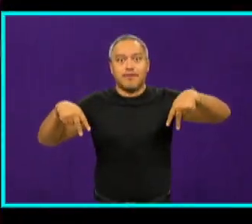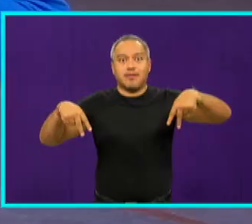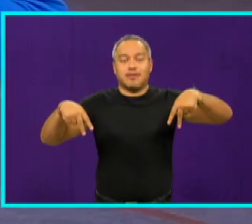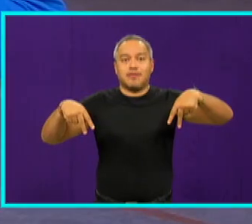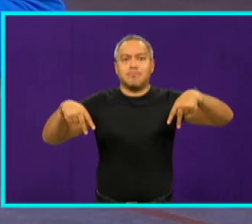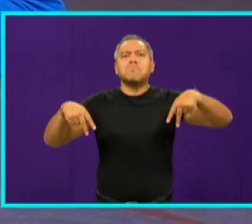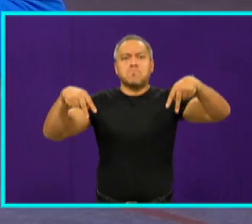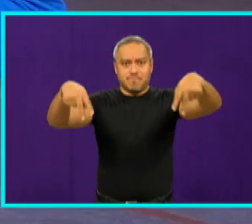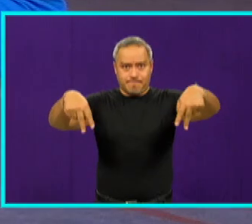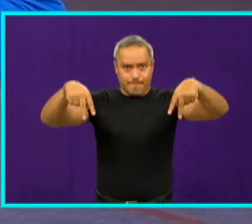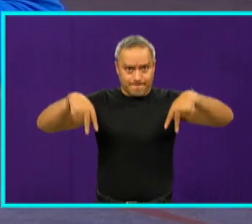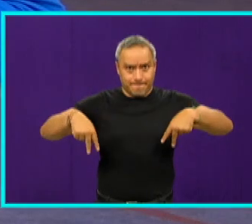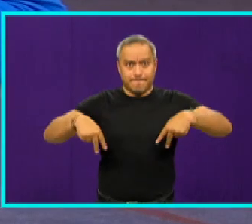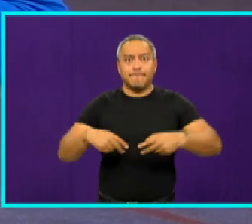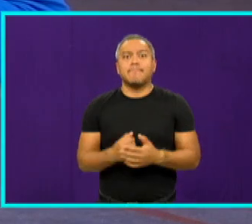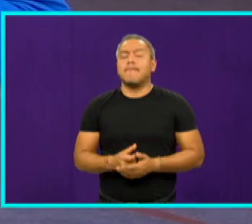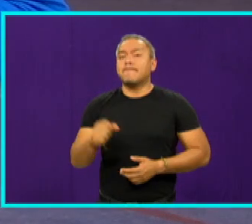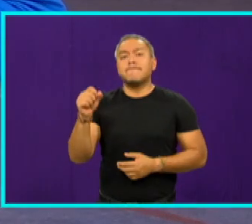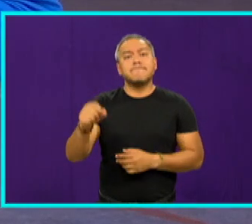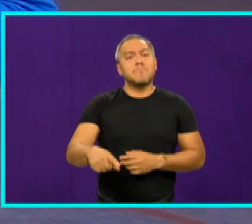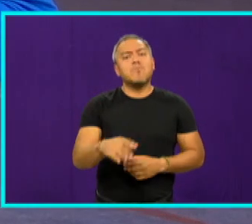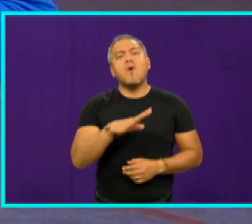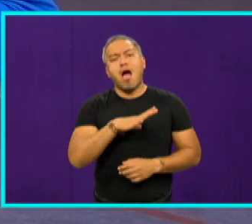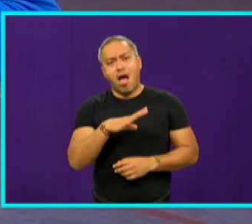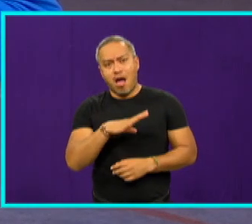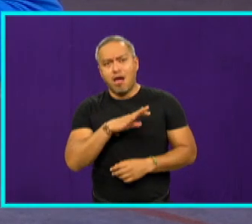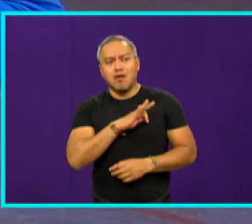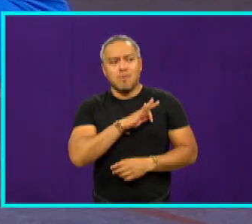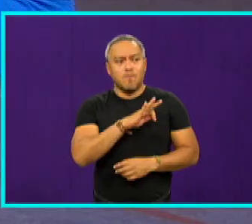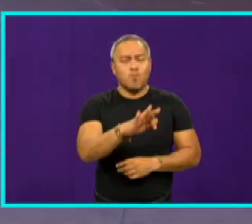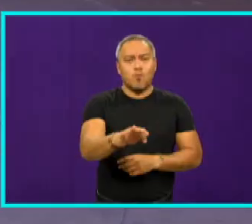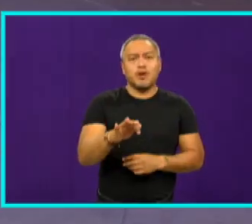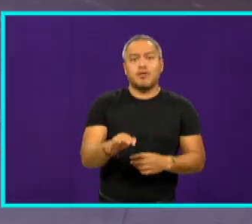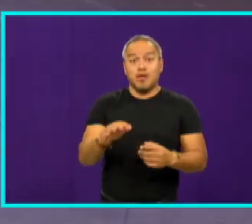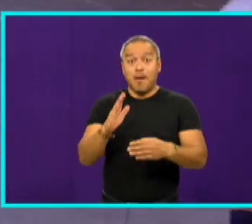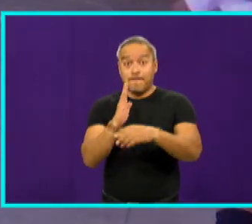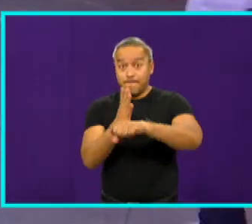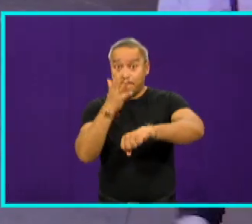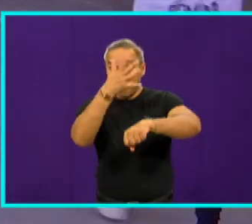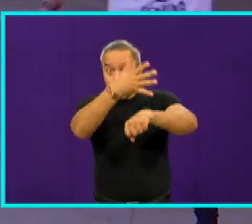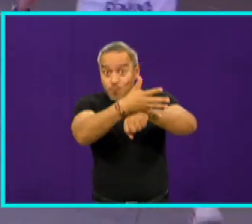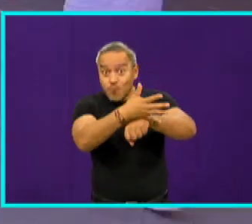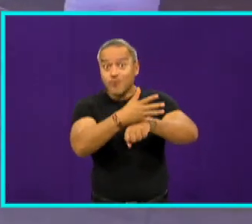derecho y izquierdo. También puede haber pivo y portero.